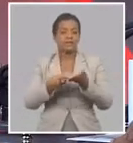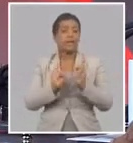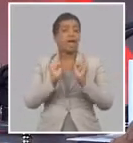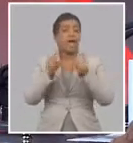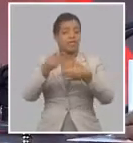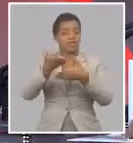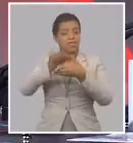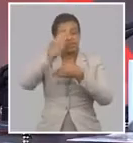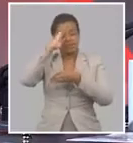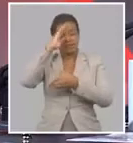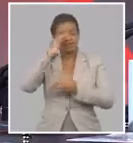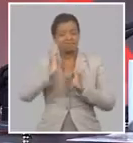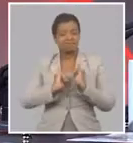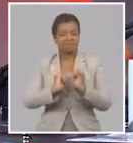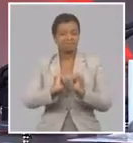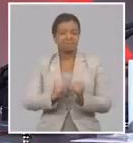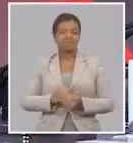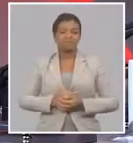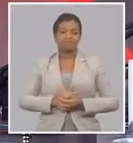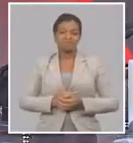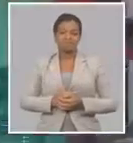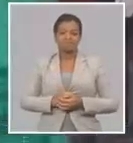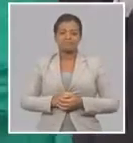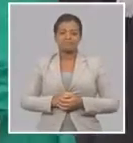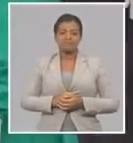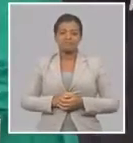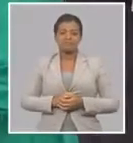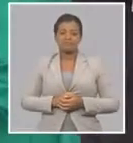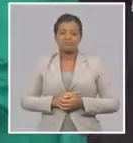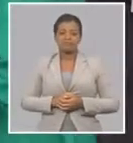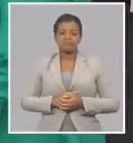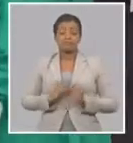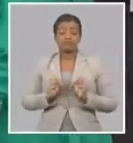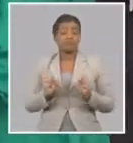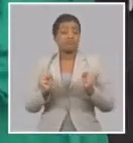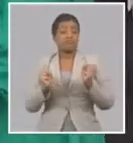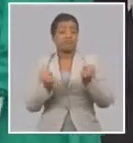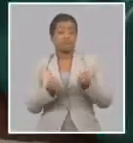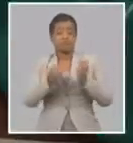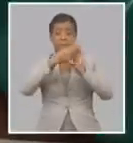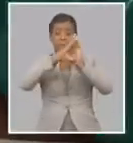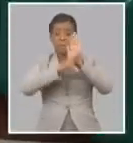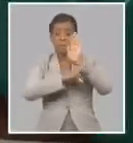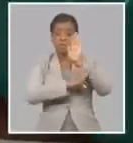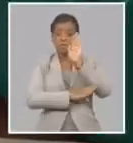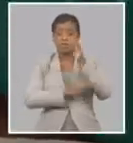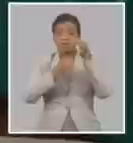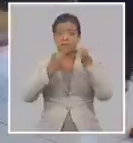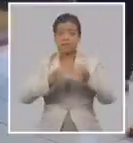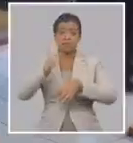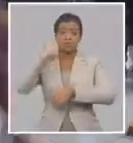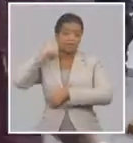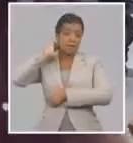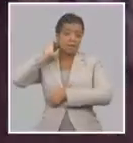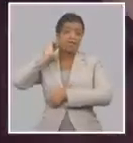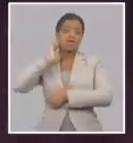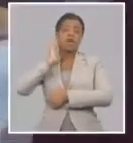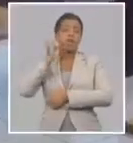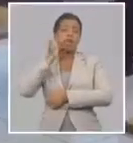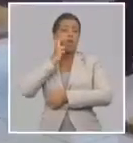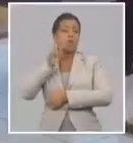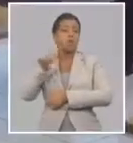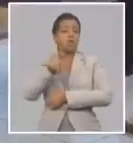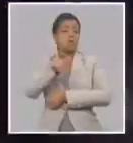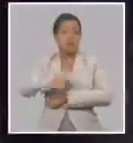tenemos este reportaje para la mesa roja los estrictos protocolos sanitarios implementados en la terminal provincial de ómnibus y el